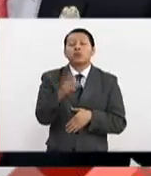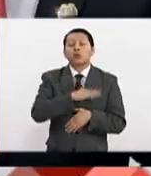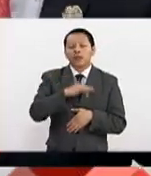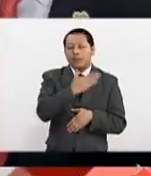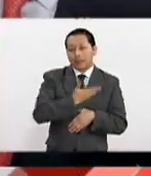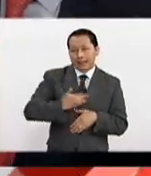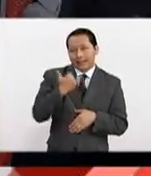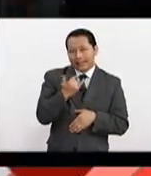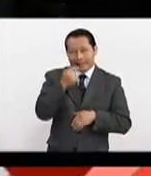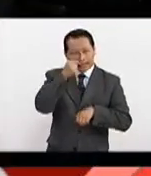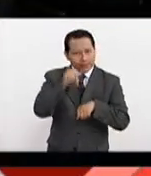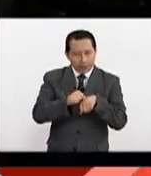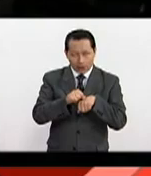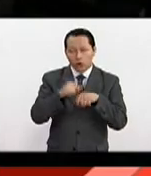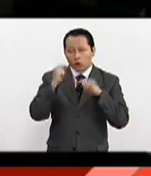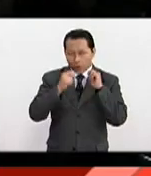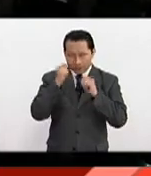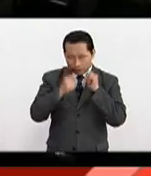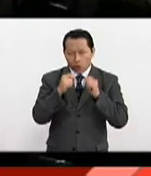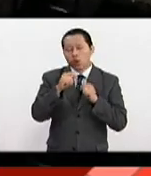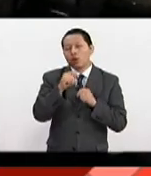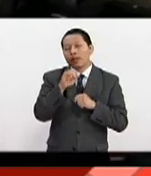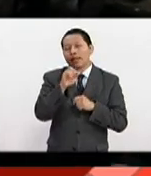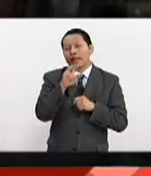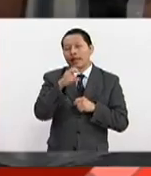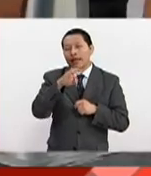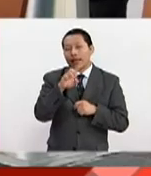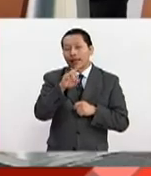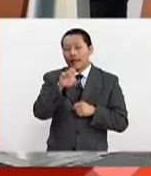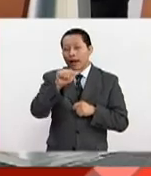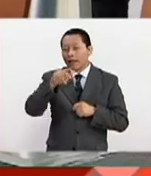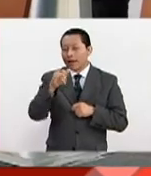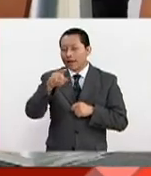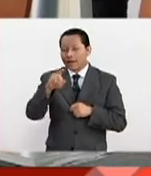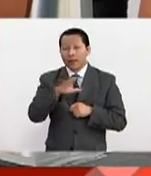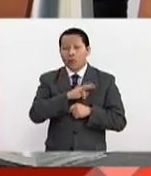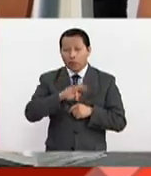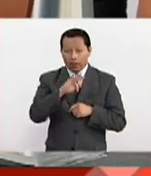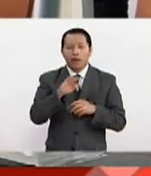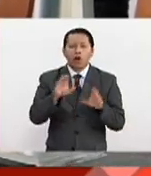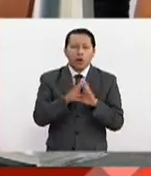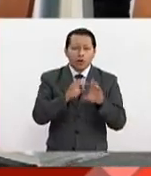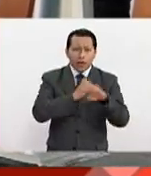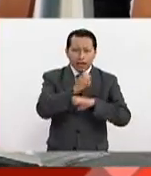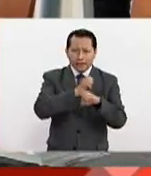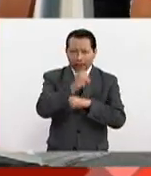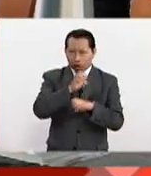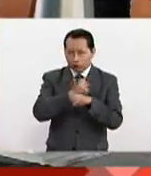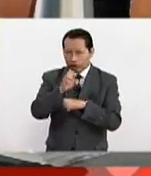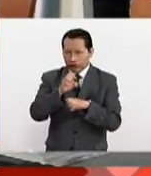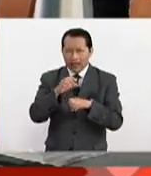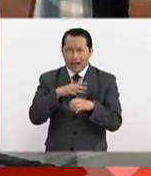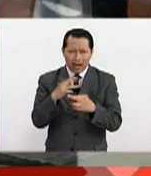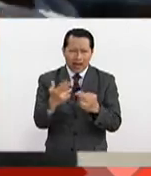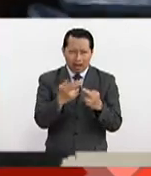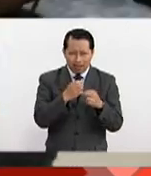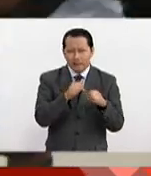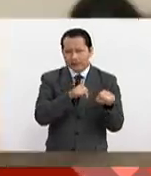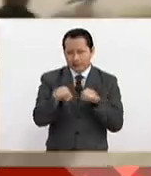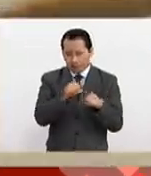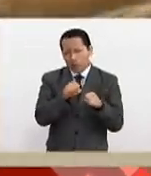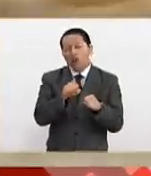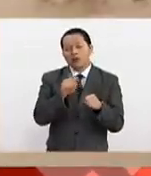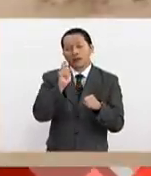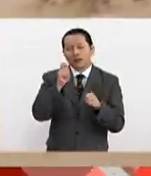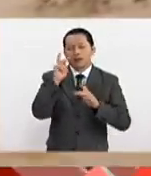de Turismo, Enrique de la Madrid, señalaron que la mejor forma de apoyar a los estados afectados por los sismos es visitándolos. El